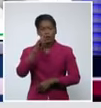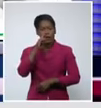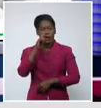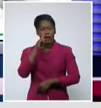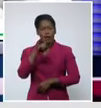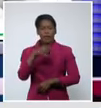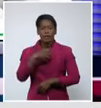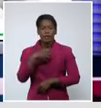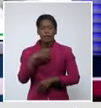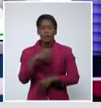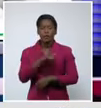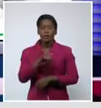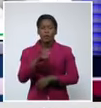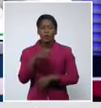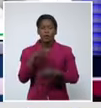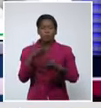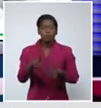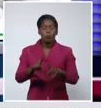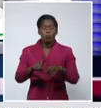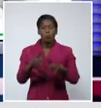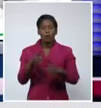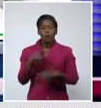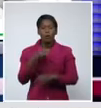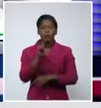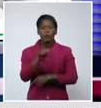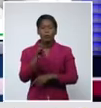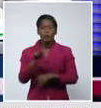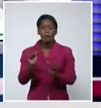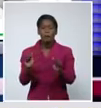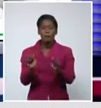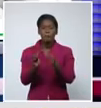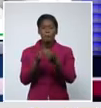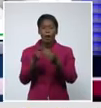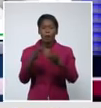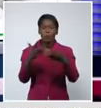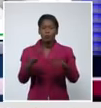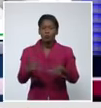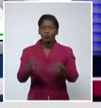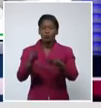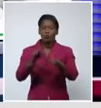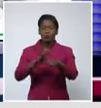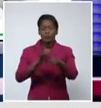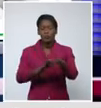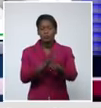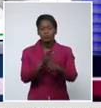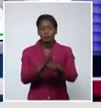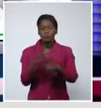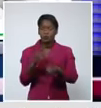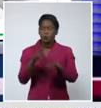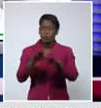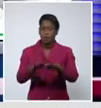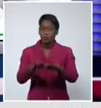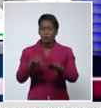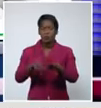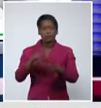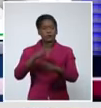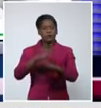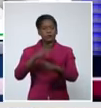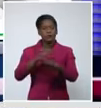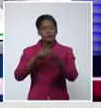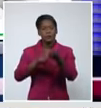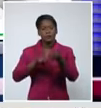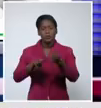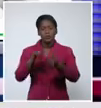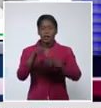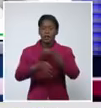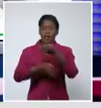ella consume se puede inocular la COVID-19. Vamos a dejar ese tema y vamos a Santiago de Cuba. Hoy Santiago